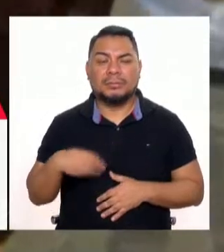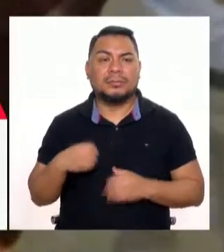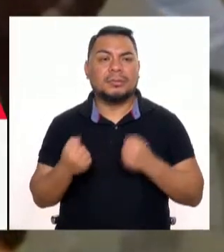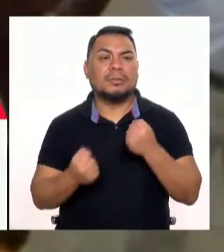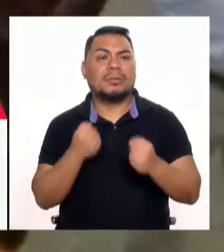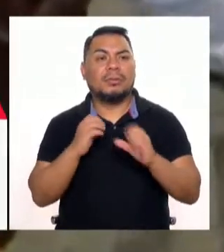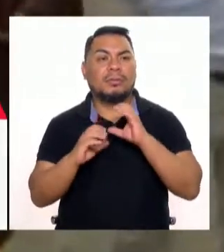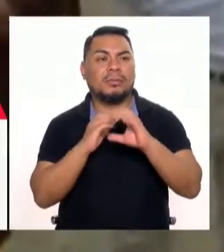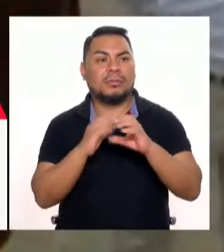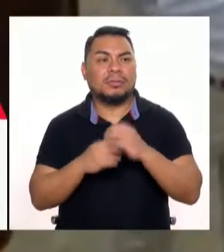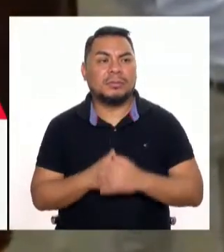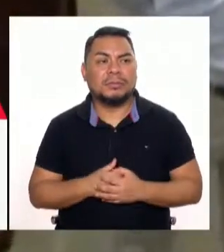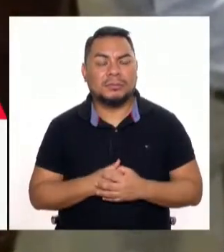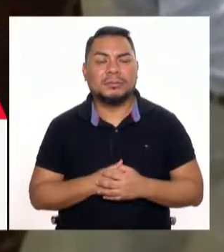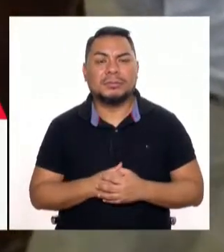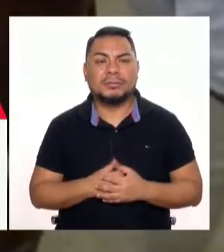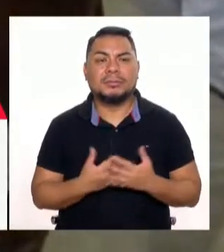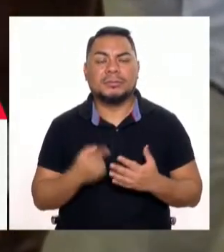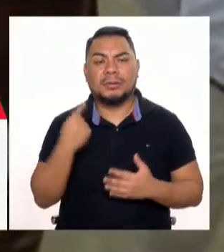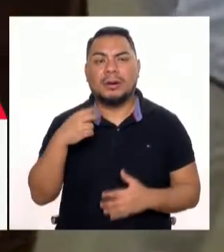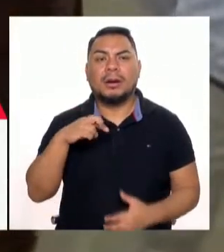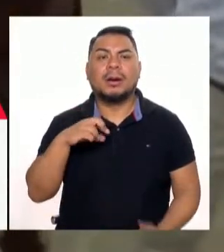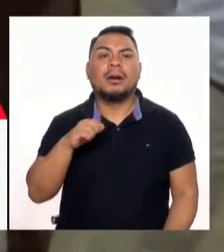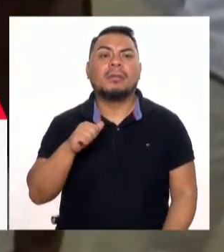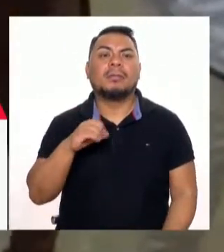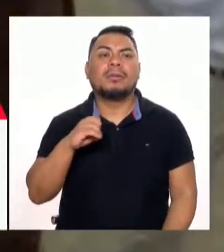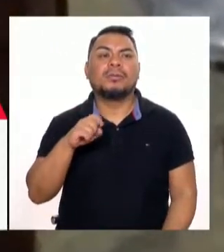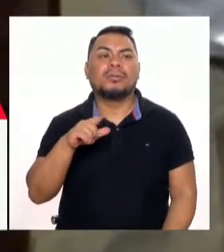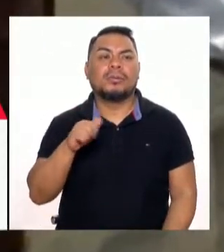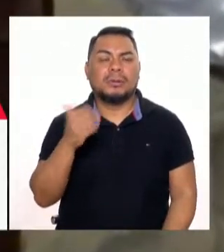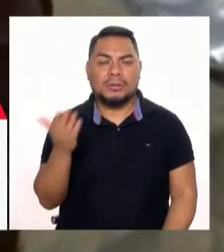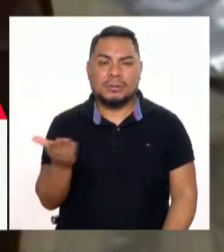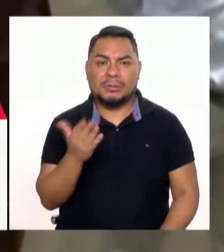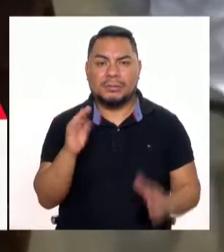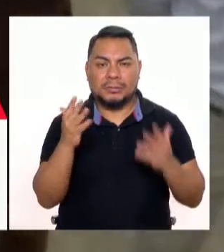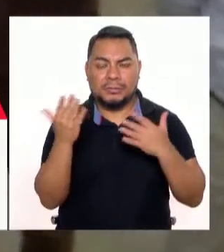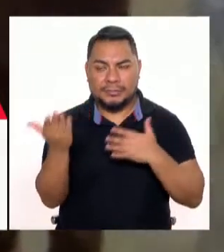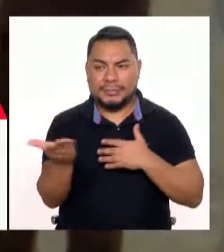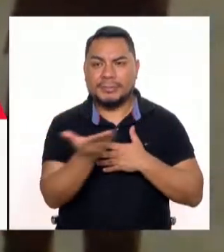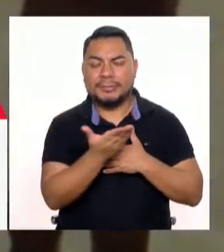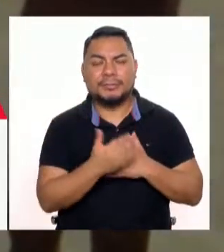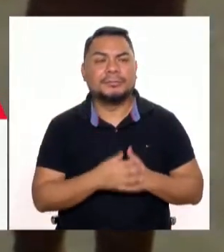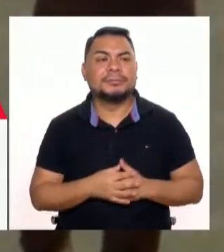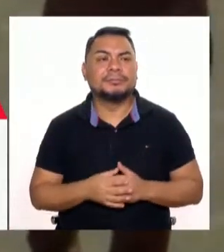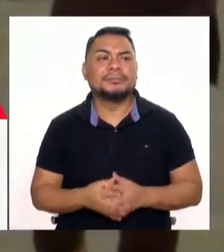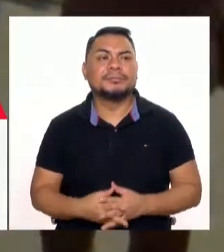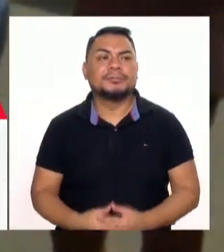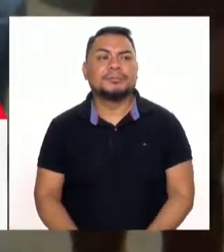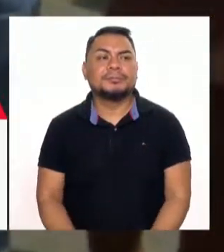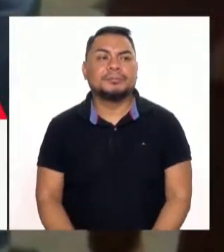transportes y comunicaciones Paola las artes fuertes palmas para ella por favor